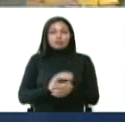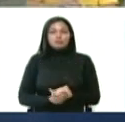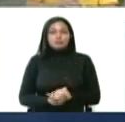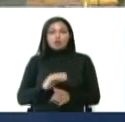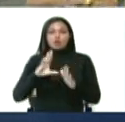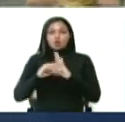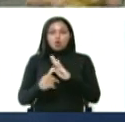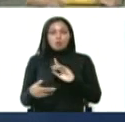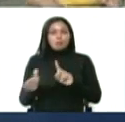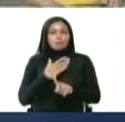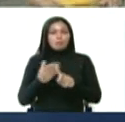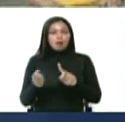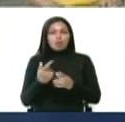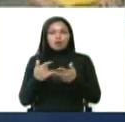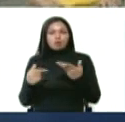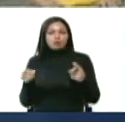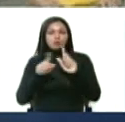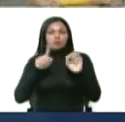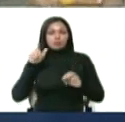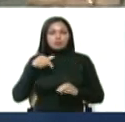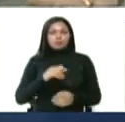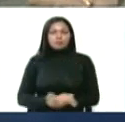robo y el saqueo de los recursos